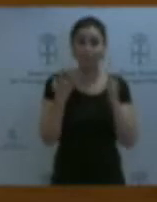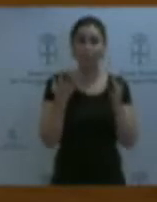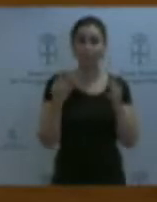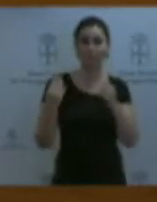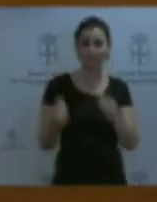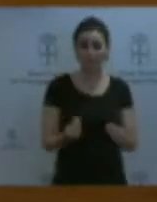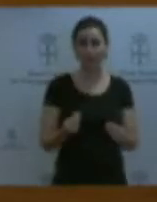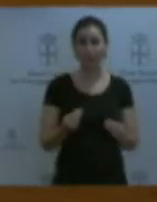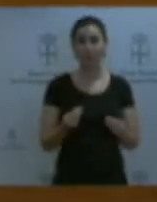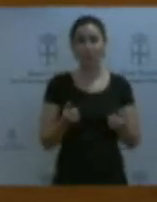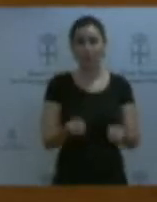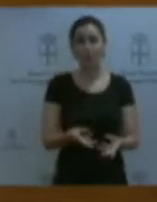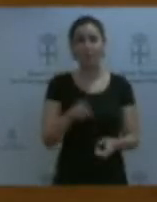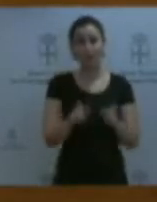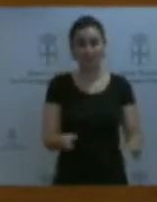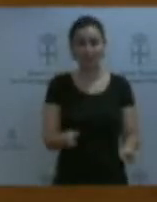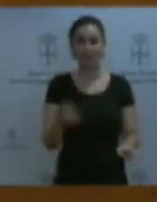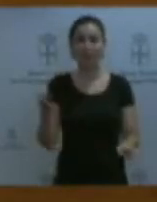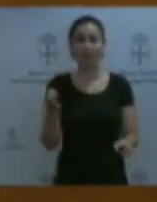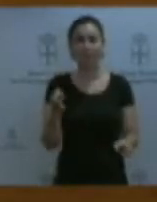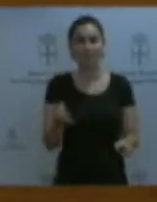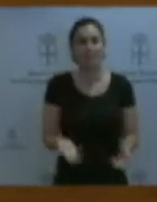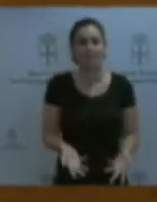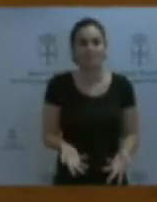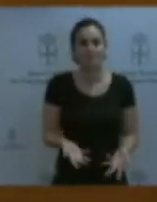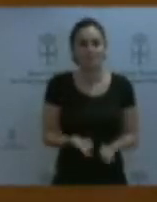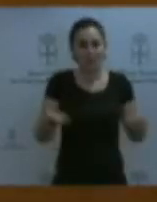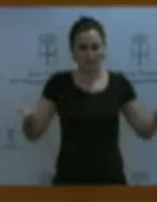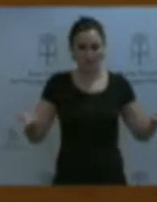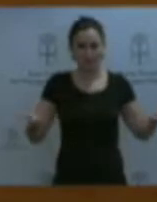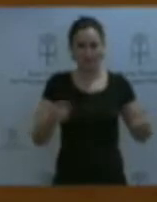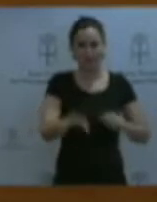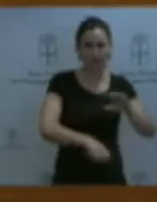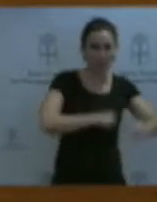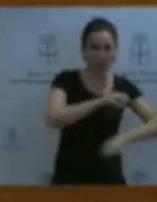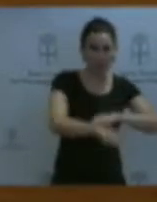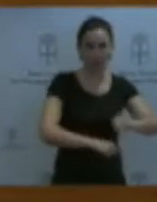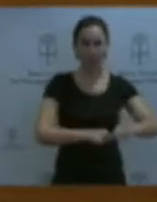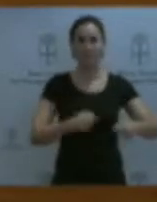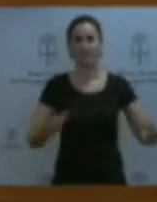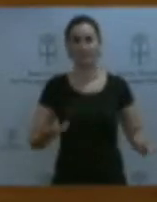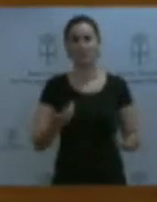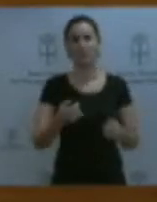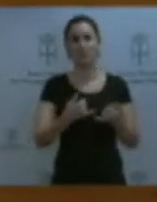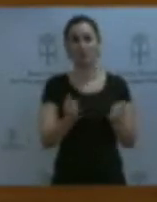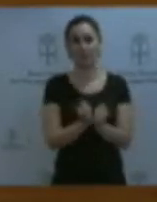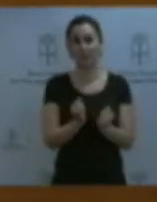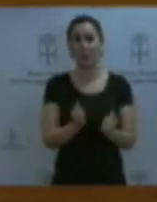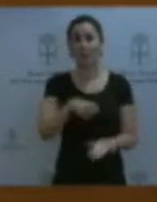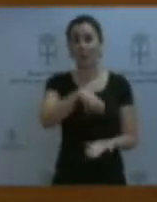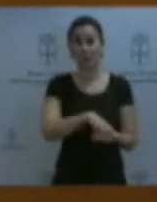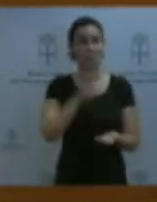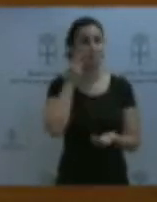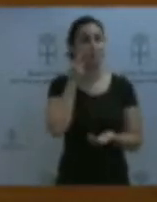el entorno. Por otra parte, tenemos concejos que no tienen centros de visitantes y en los que lo hay, pues